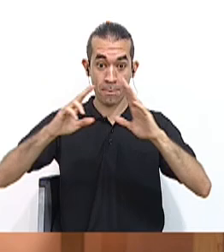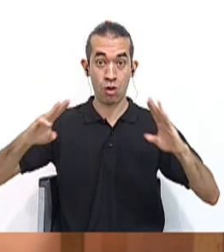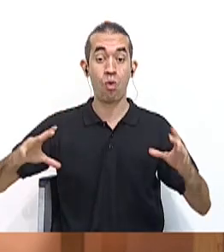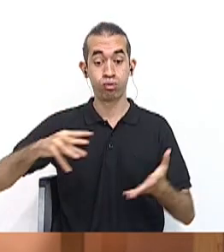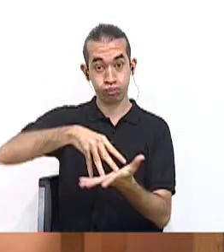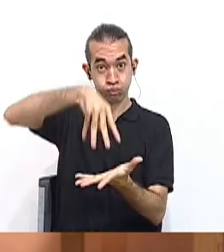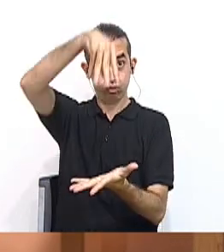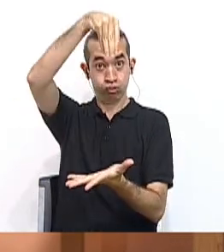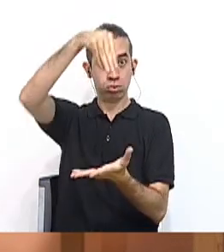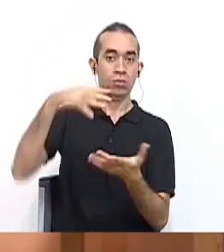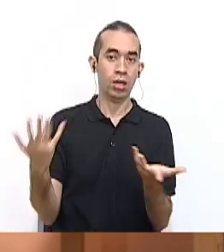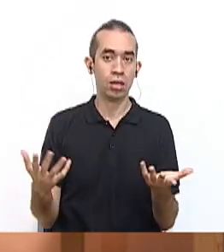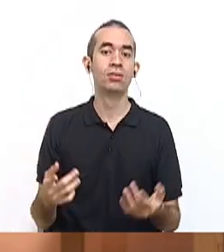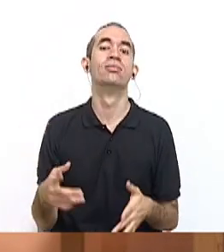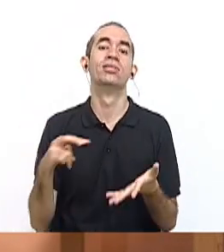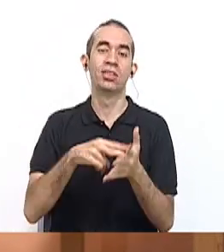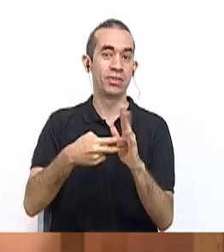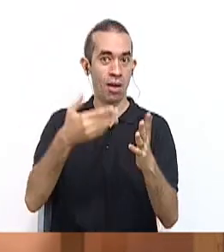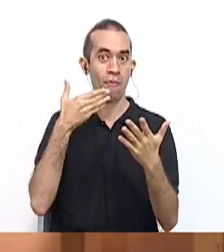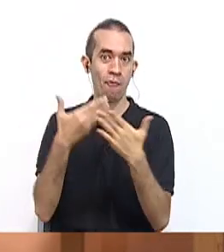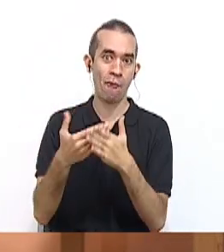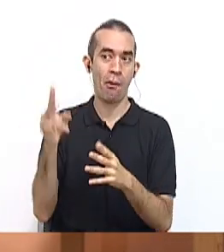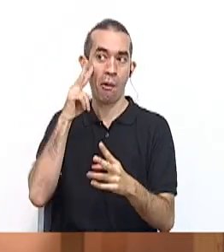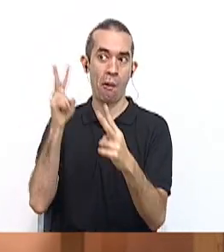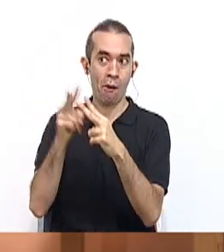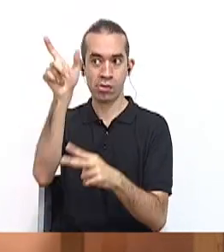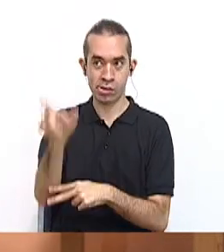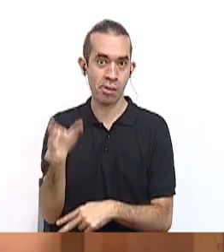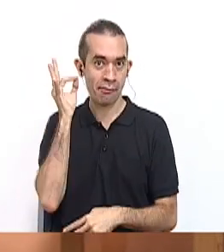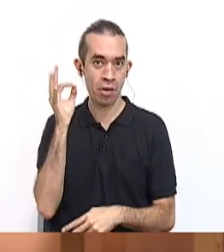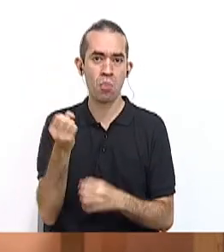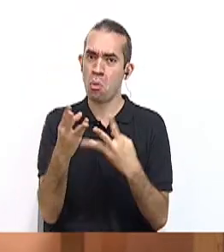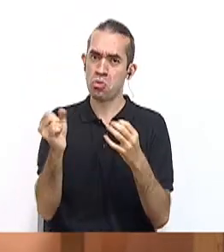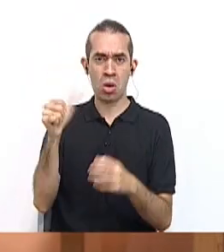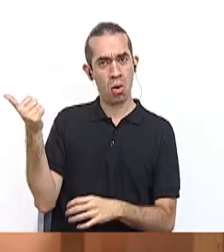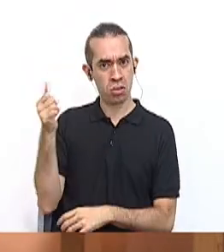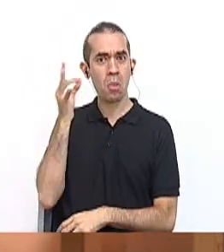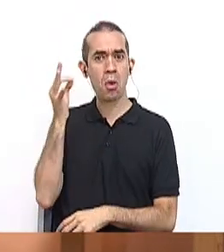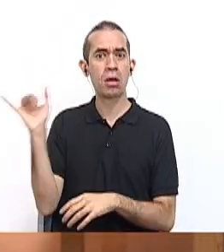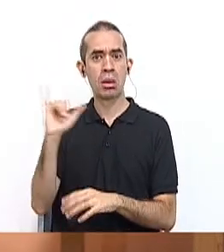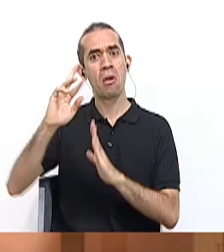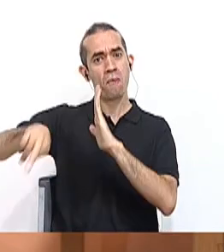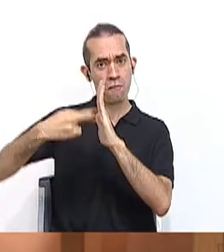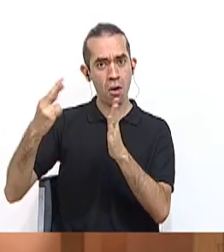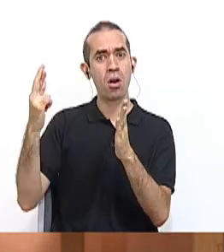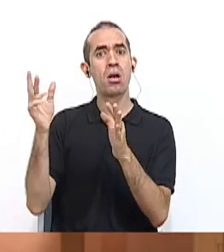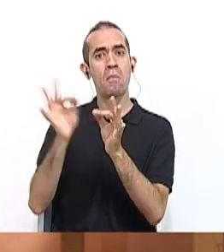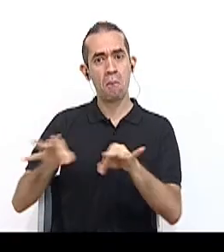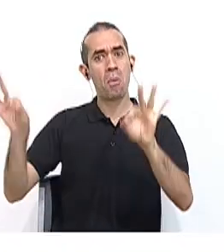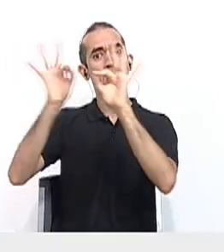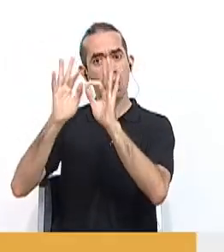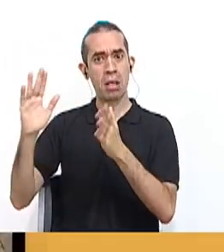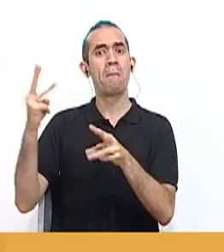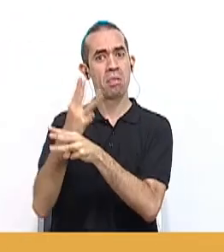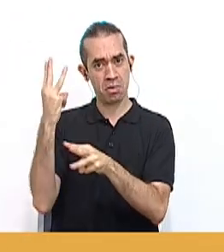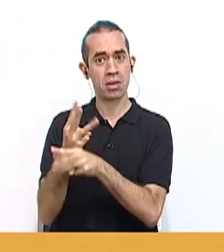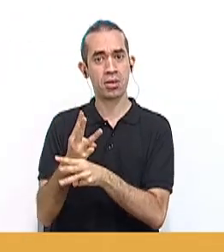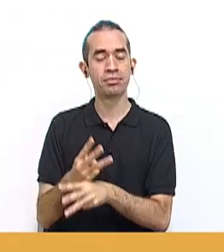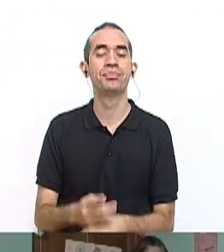por eso es bueno que conozcamos sobre ella y sobre muchas otras mujeres que tuvieron un papel importante en las matemáticas.